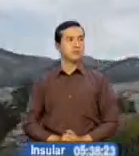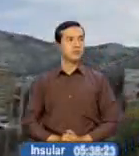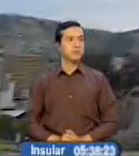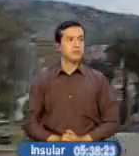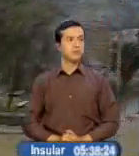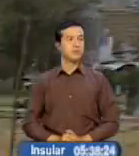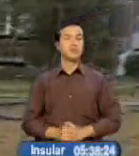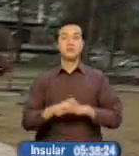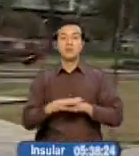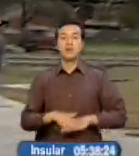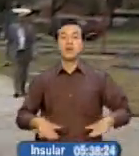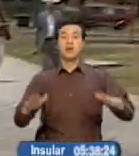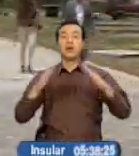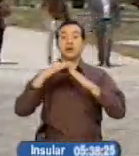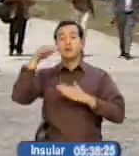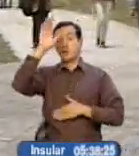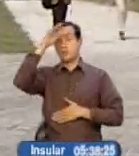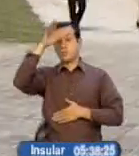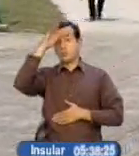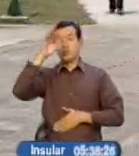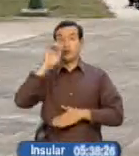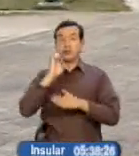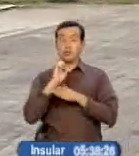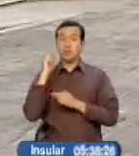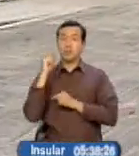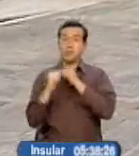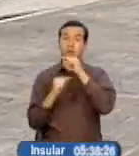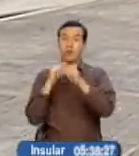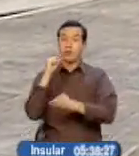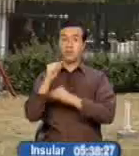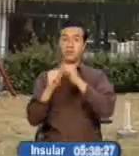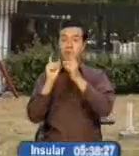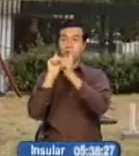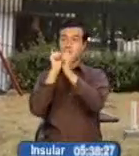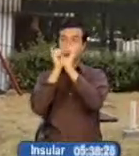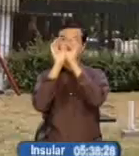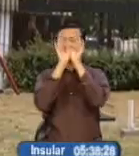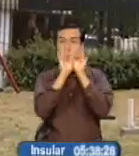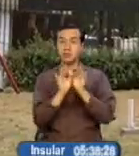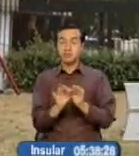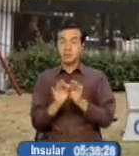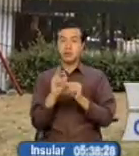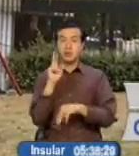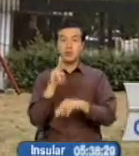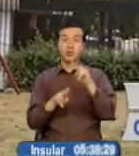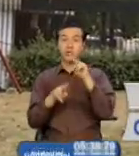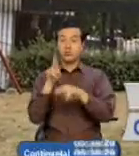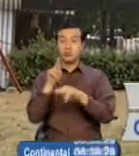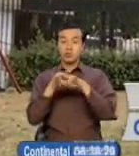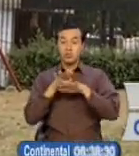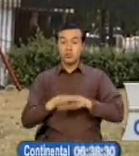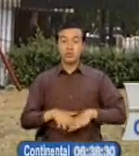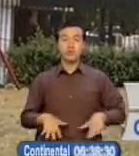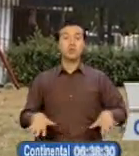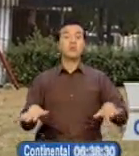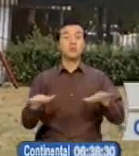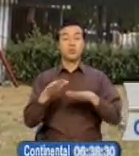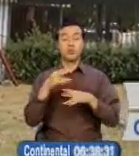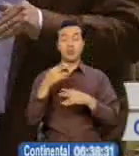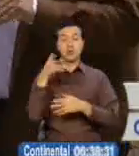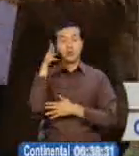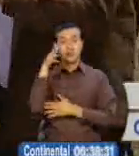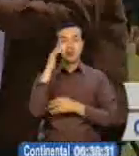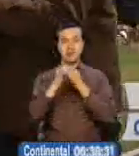El complejo de la Casa de la Cultura Ecuatoriana poco a poco se va renovando. Y es que la obra física donde se va a llevar a cabo Hábitat